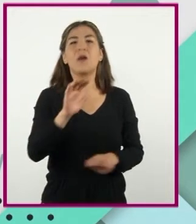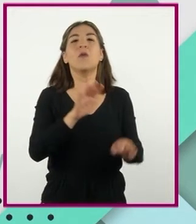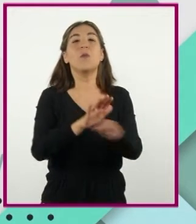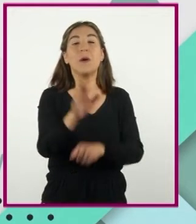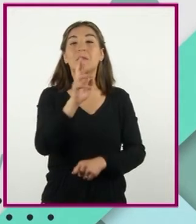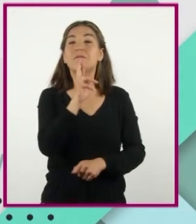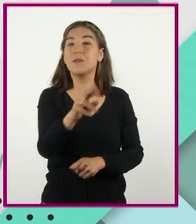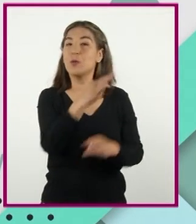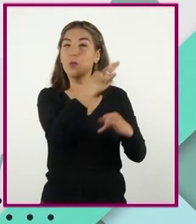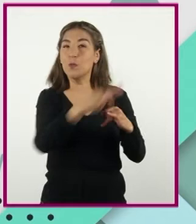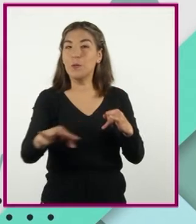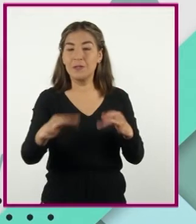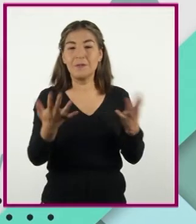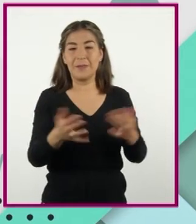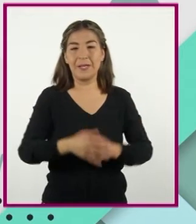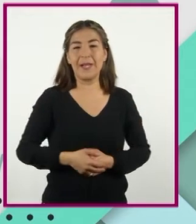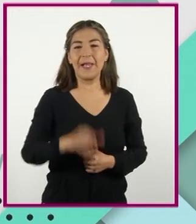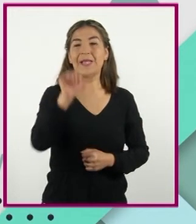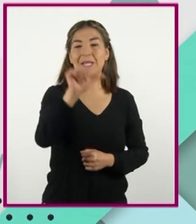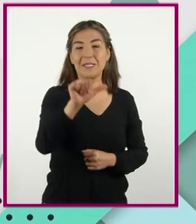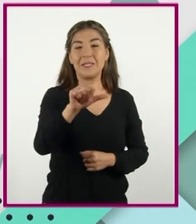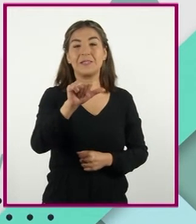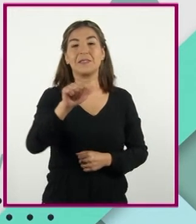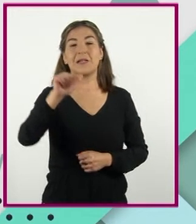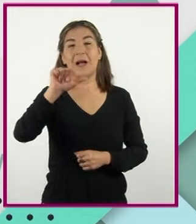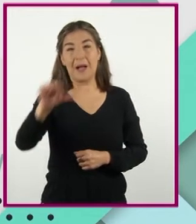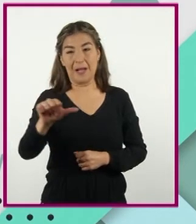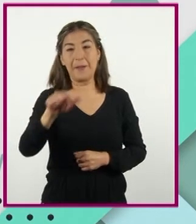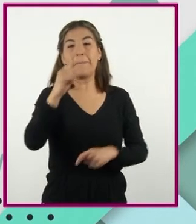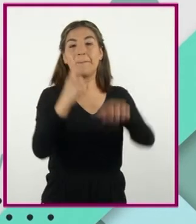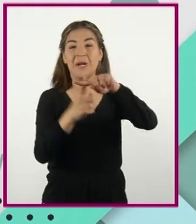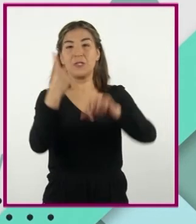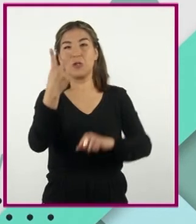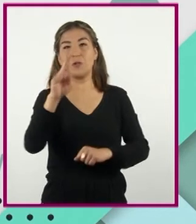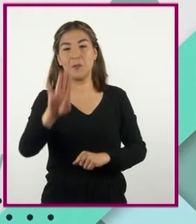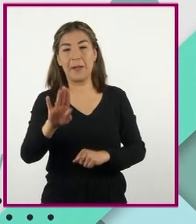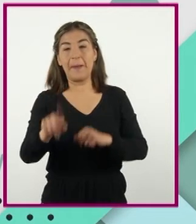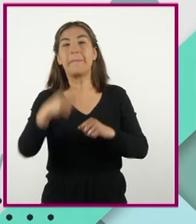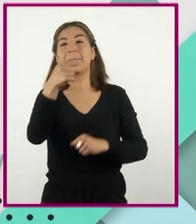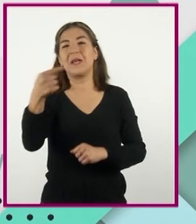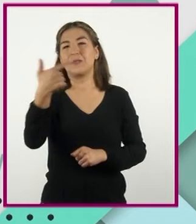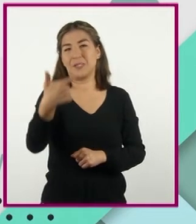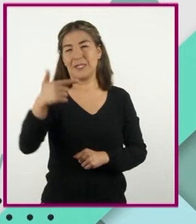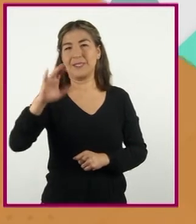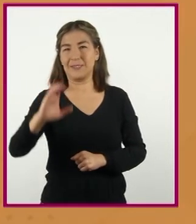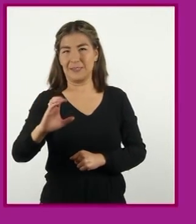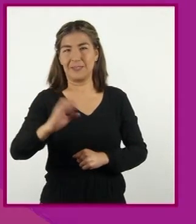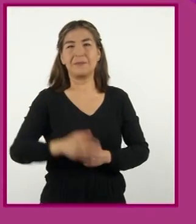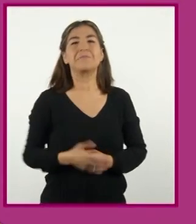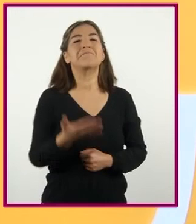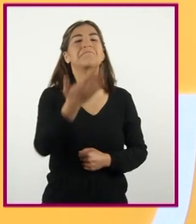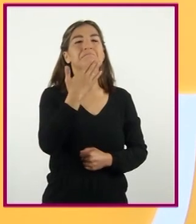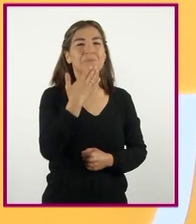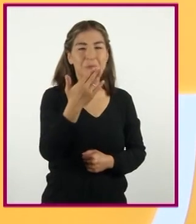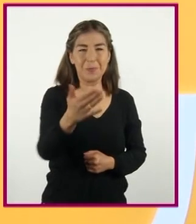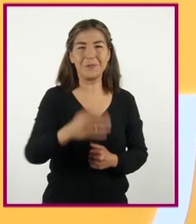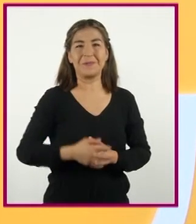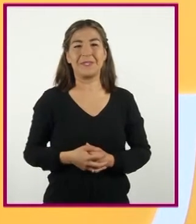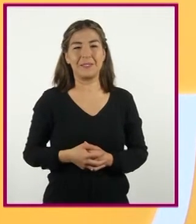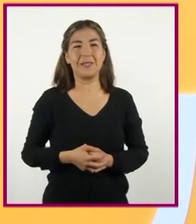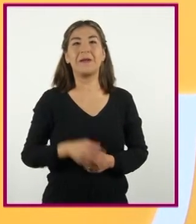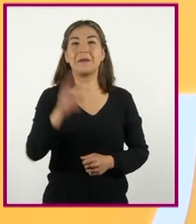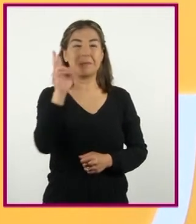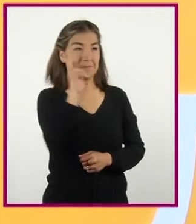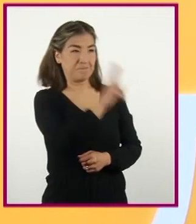resultado final es 16a más 2b menos 7c. Excelente, Leslie.